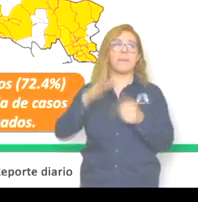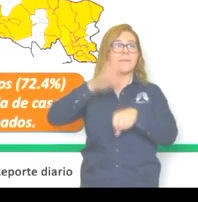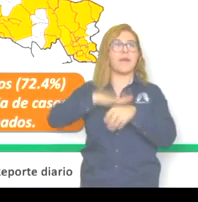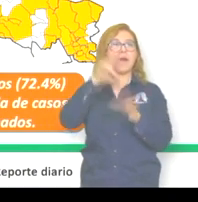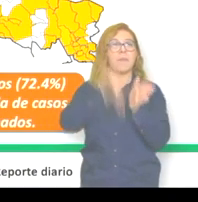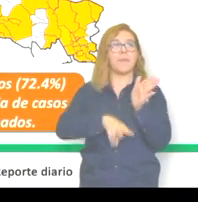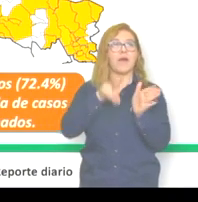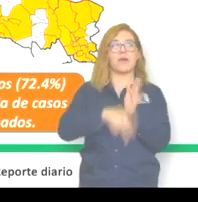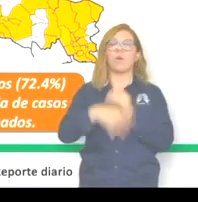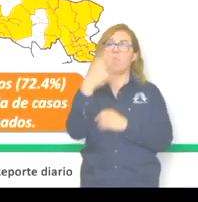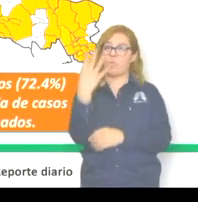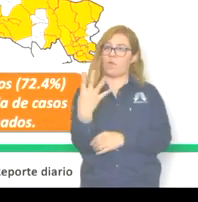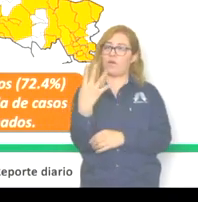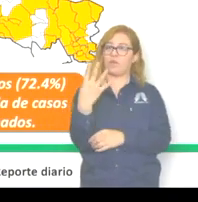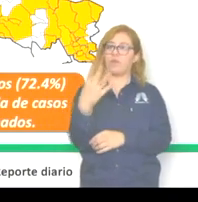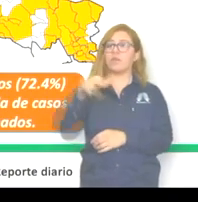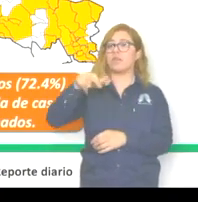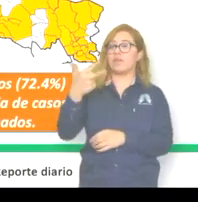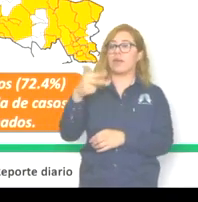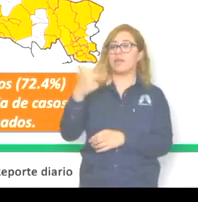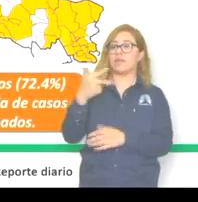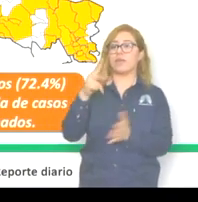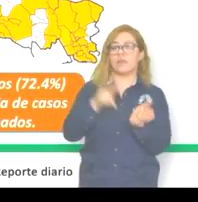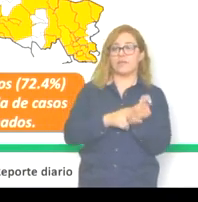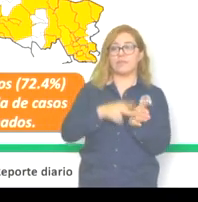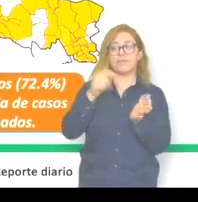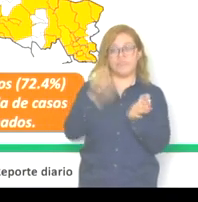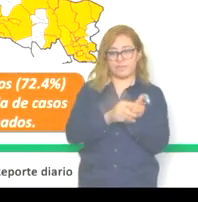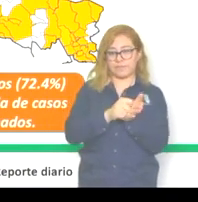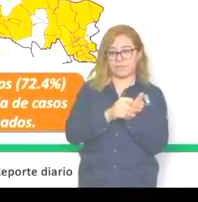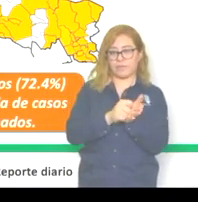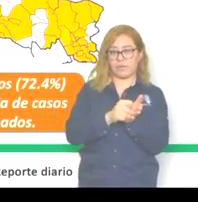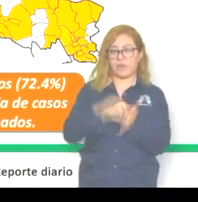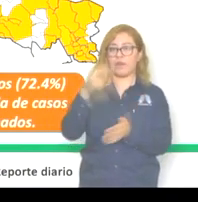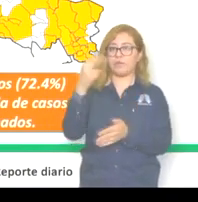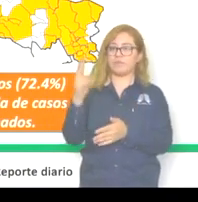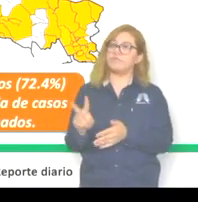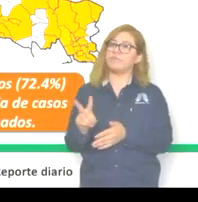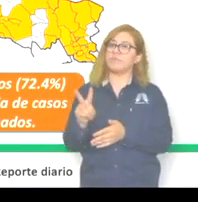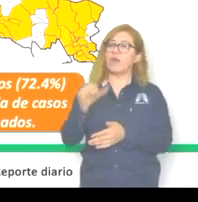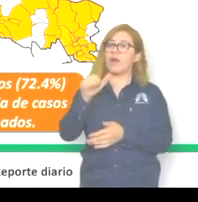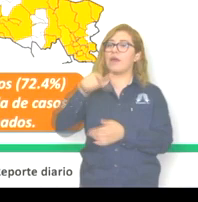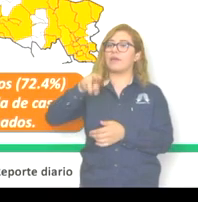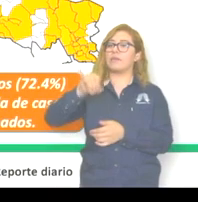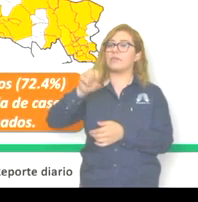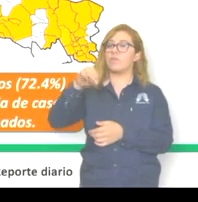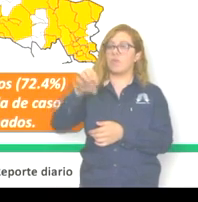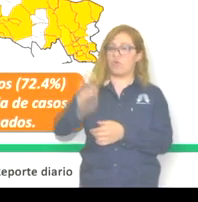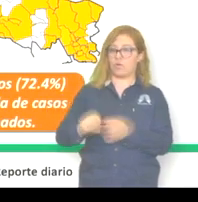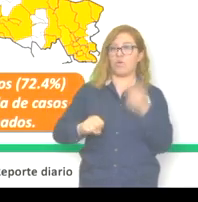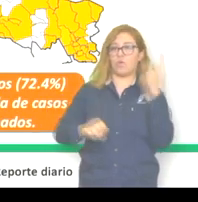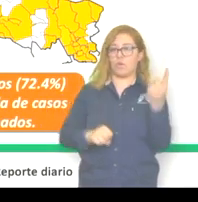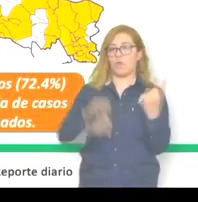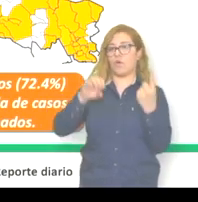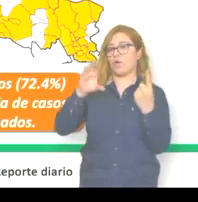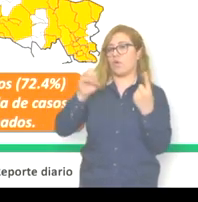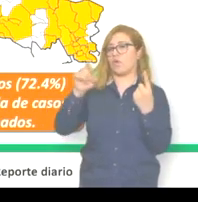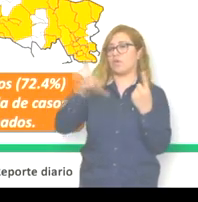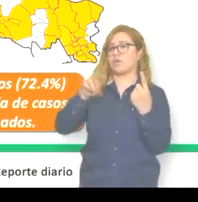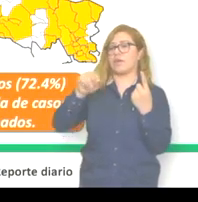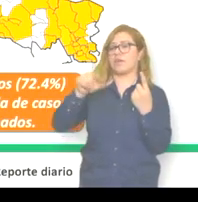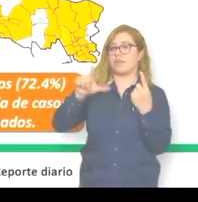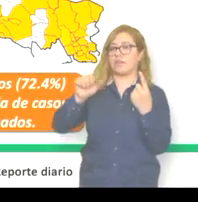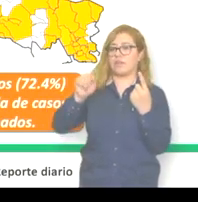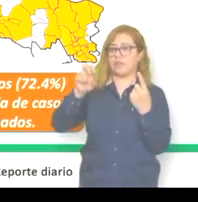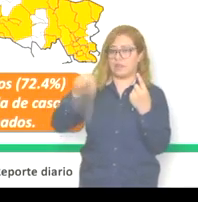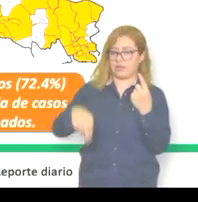en Ciudad Valles, 4 personas, 13 personas en Tamazunchale, tenemos 2 en Aquismón, 1 en Coscatlán, 1 más en